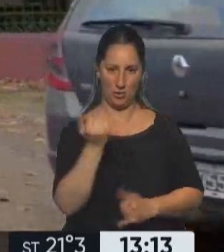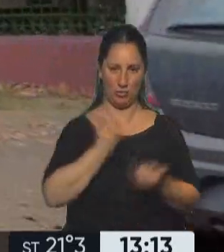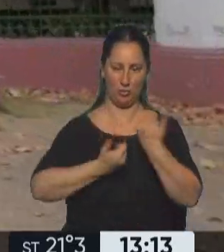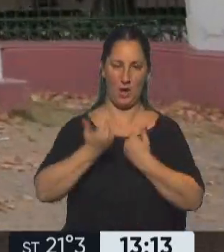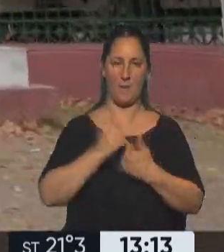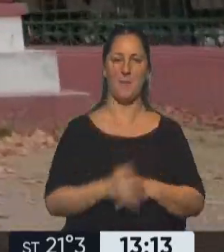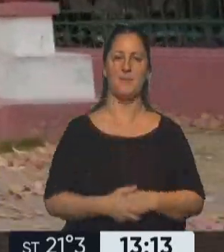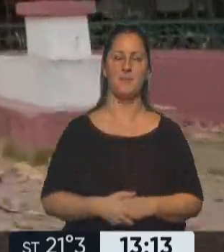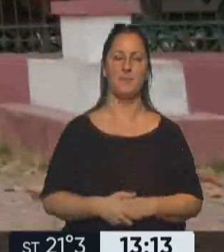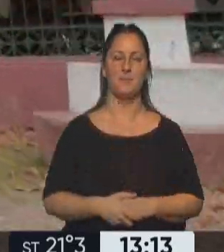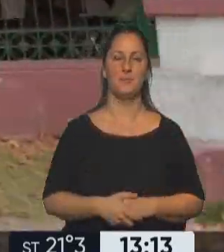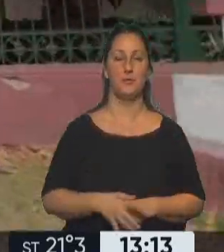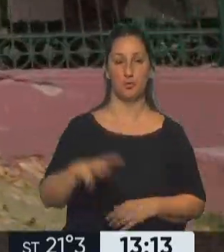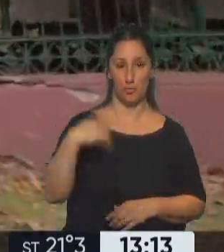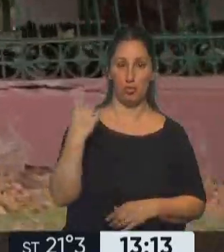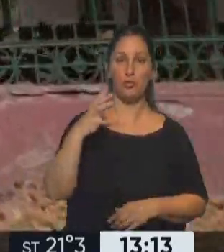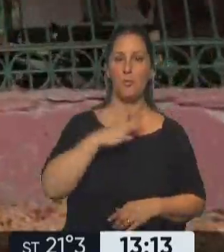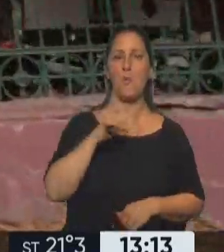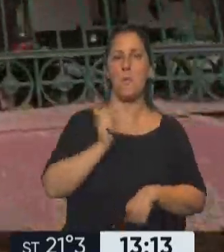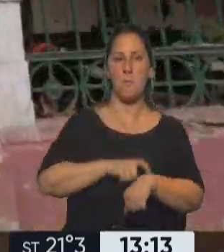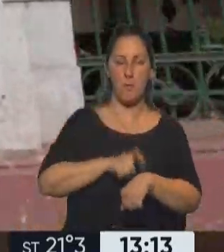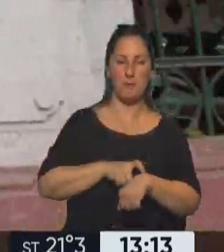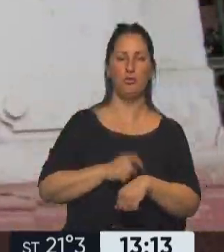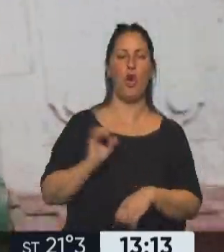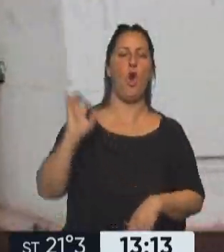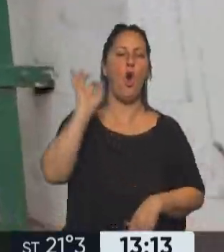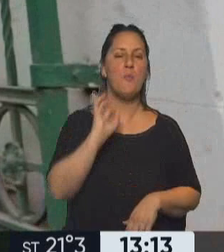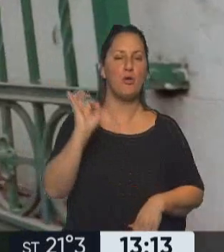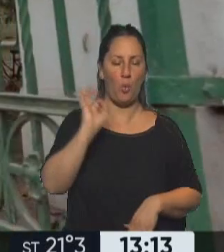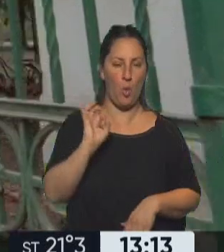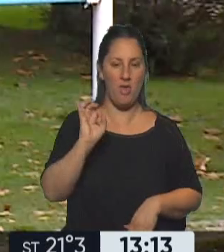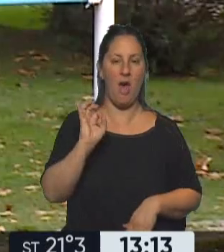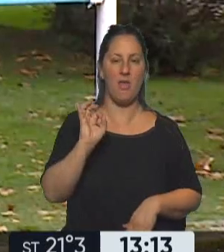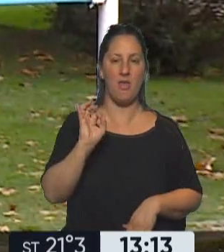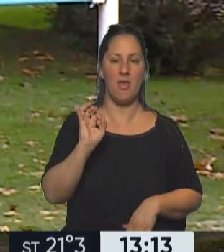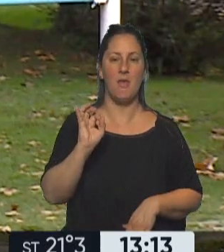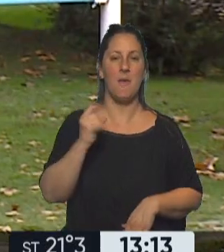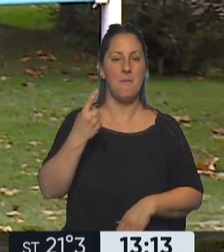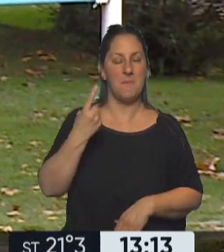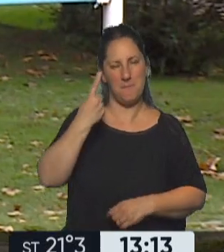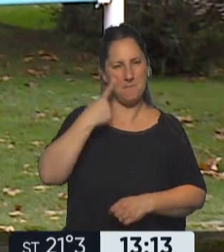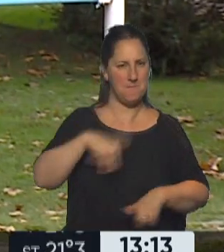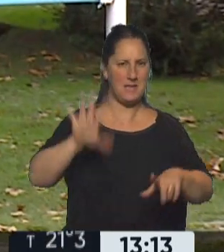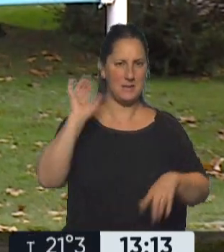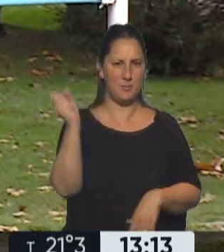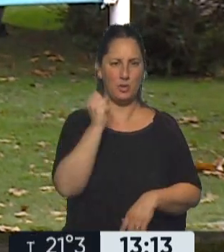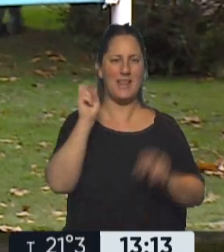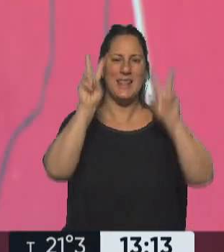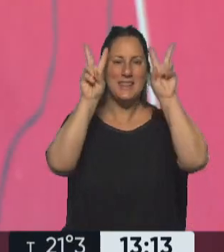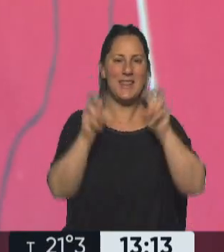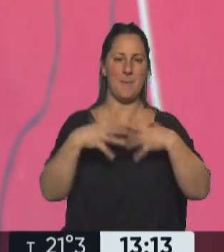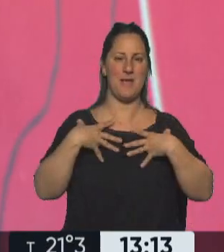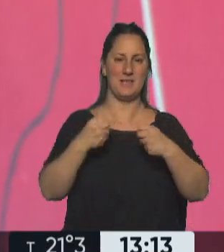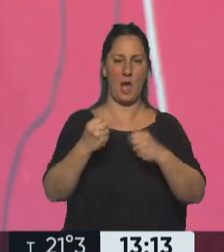hemos tenido tenemos la oportunidad de poner en primera plana la temática de la salud